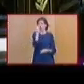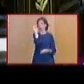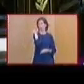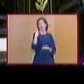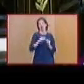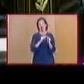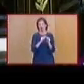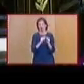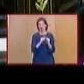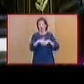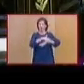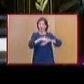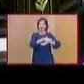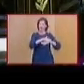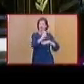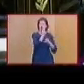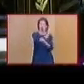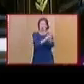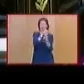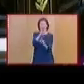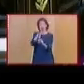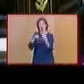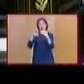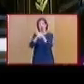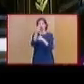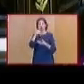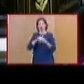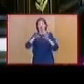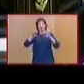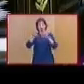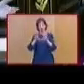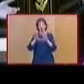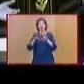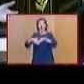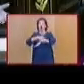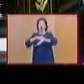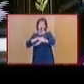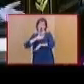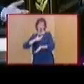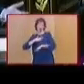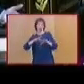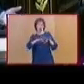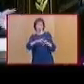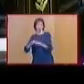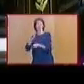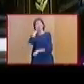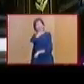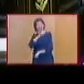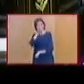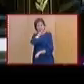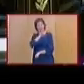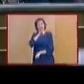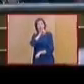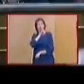Economía y Hacienda ya en octubre del 2010, cuando el Partido Popular estaba en el Gobierno de Canarias. Desde ese momento desconozco qué es lo que ha